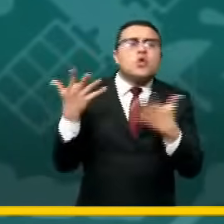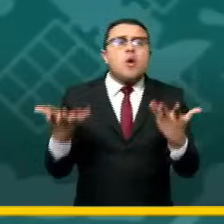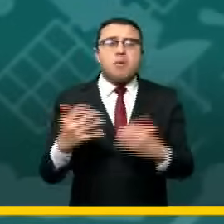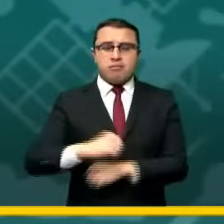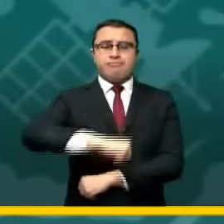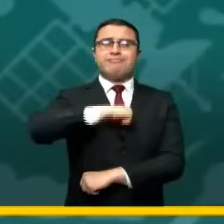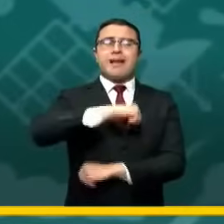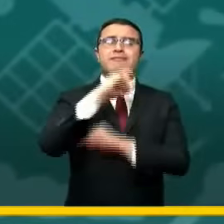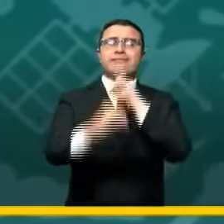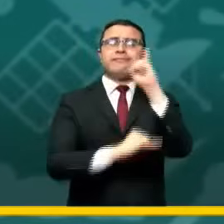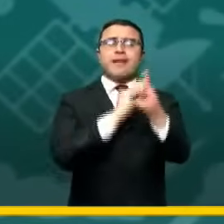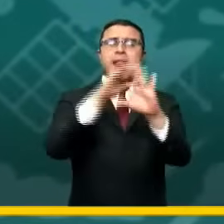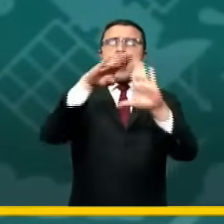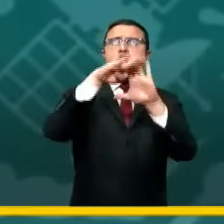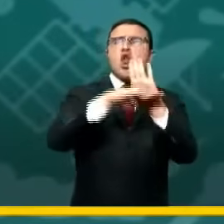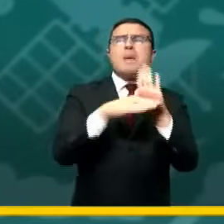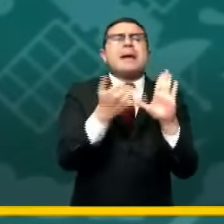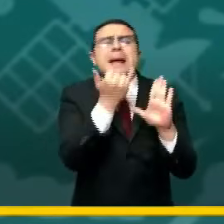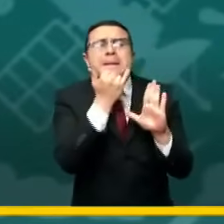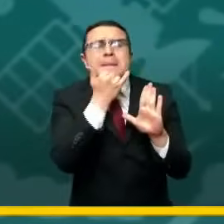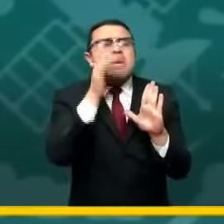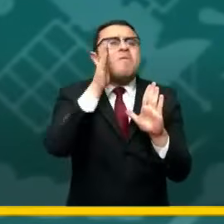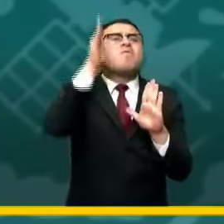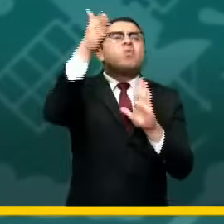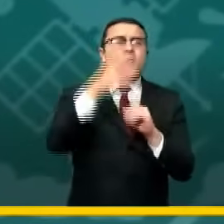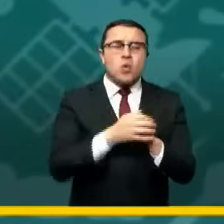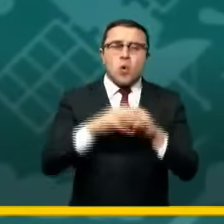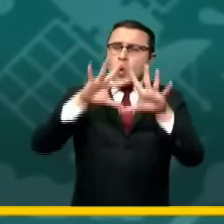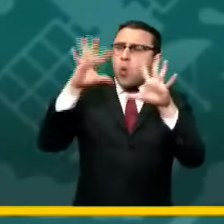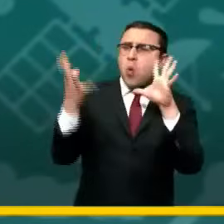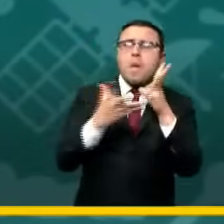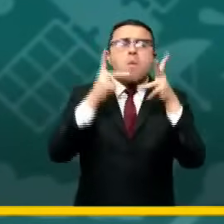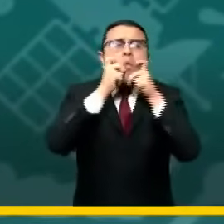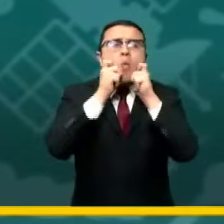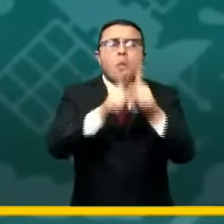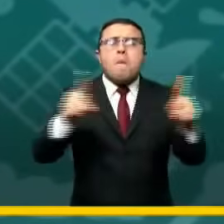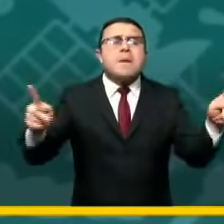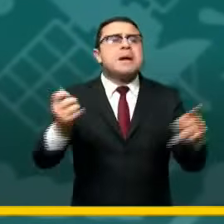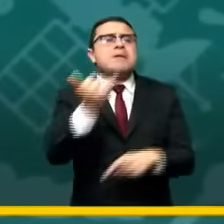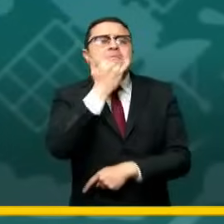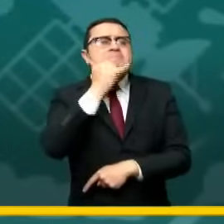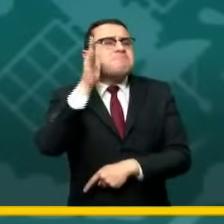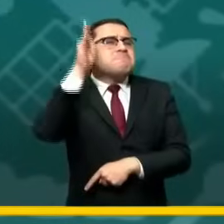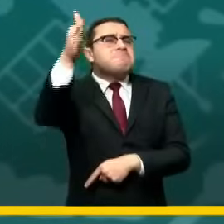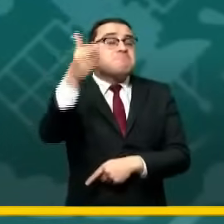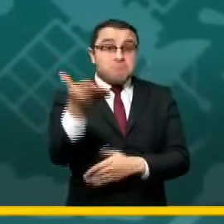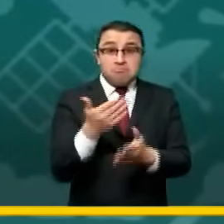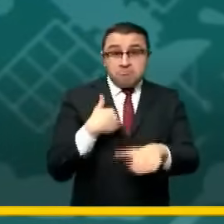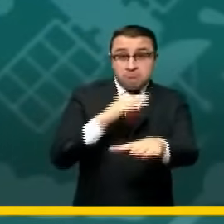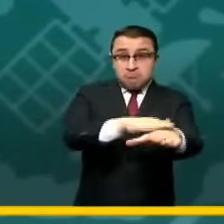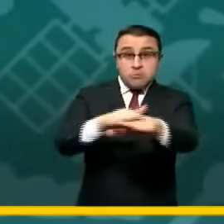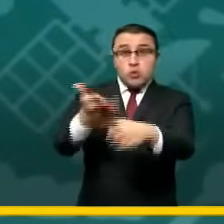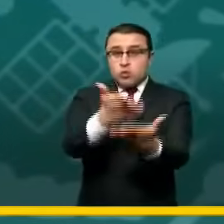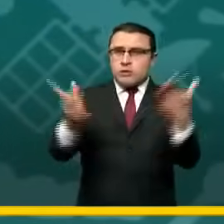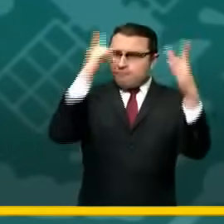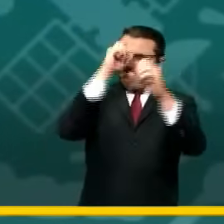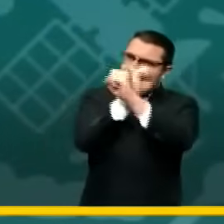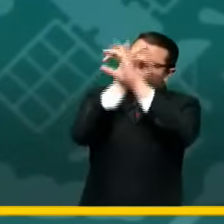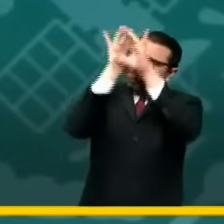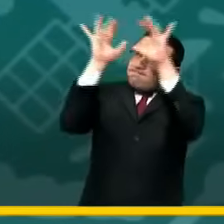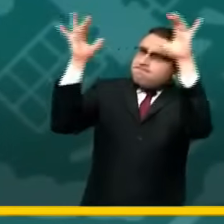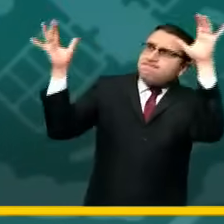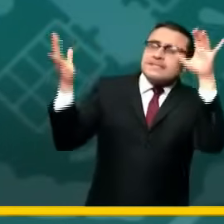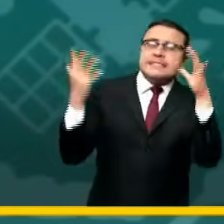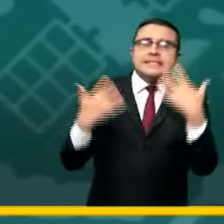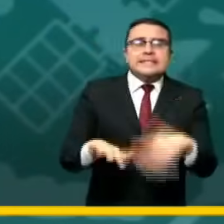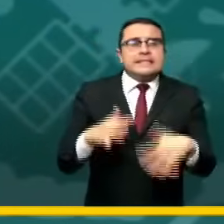derecho internacional? ¿Qué pasará con la humanidad? Los invito a que imaginemos una fusión,